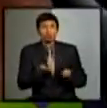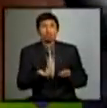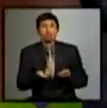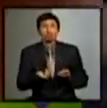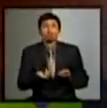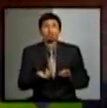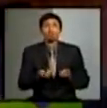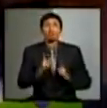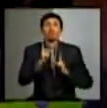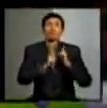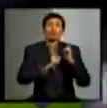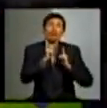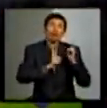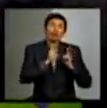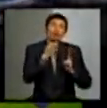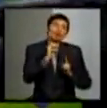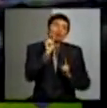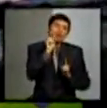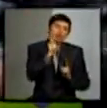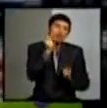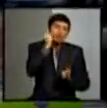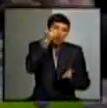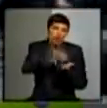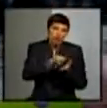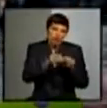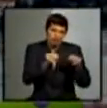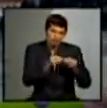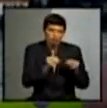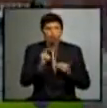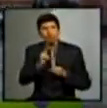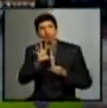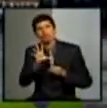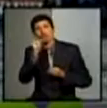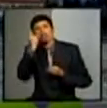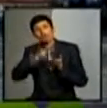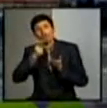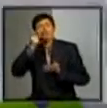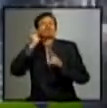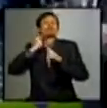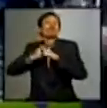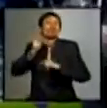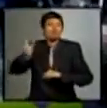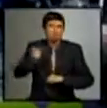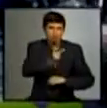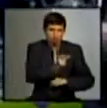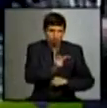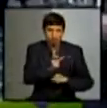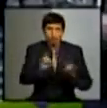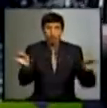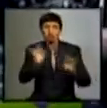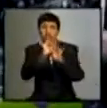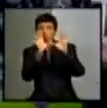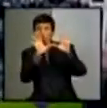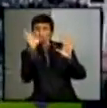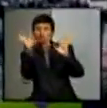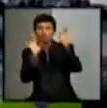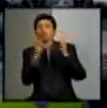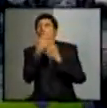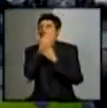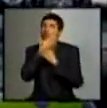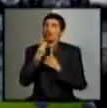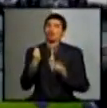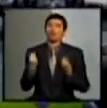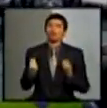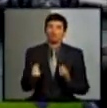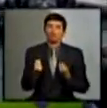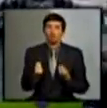ejemplo, varían. Algunas venden pasaje 30 mil pesos por persona, otras 25 mil pesos, o sea, 35 mil. El espectáculo, o sea, es garantizado.